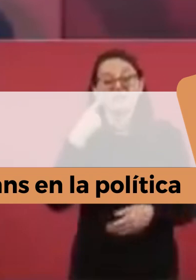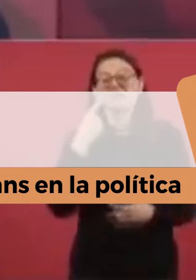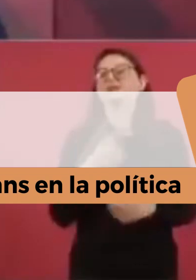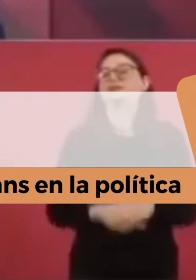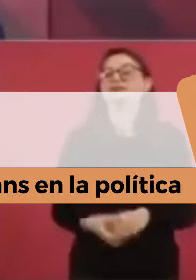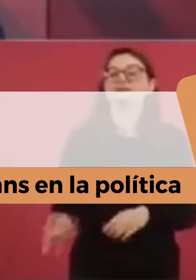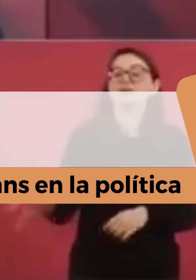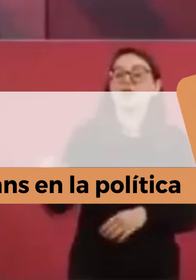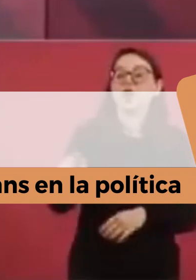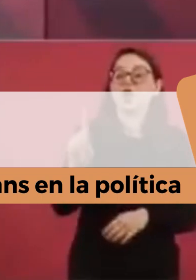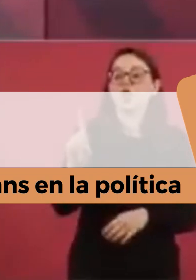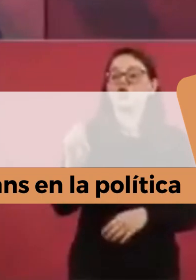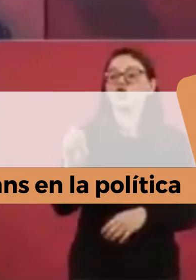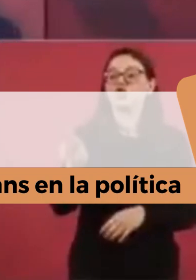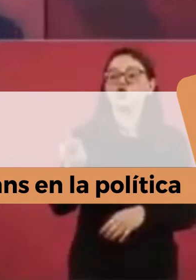a un